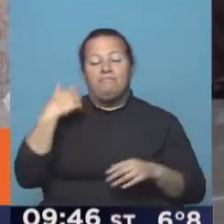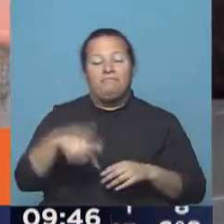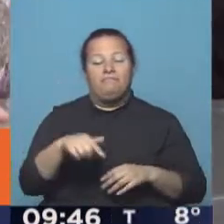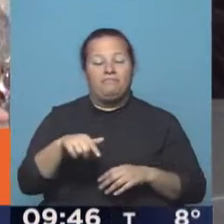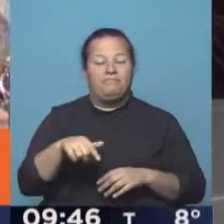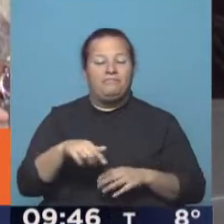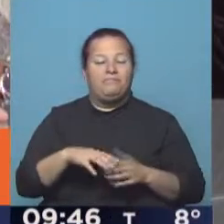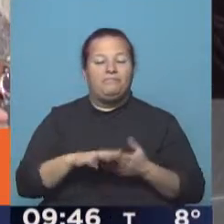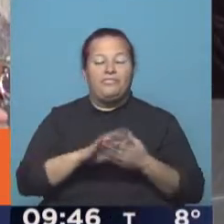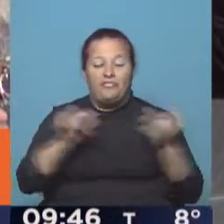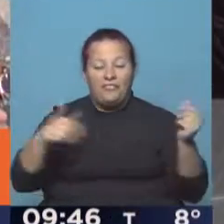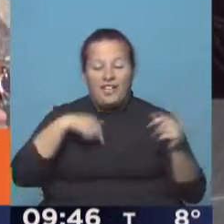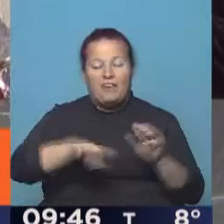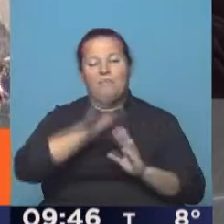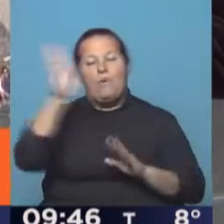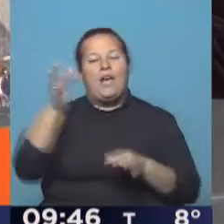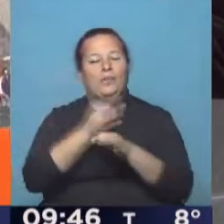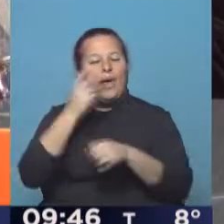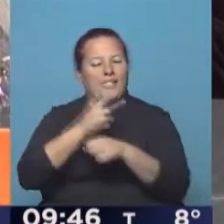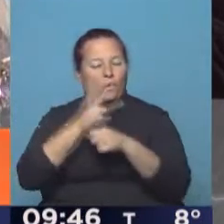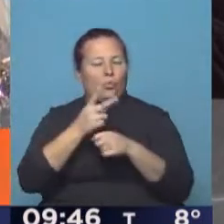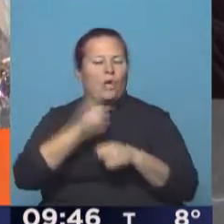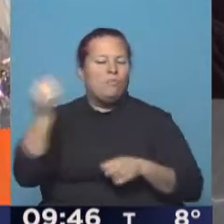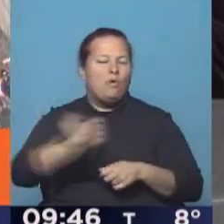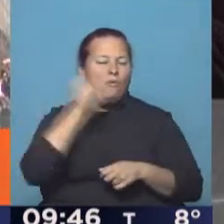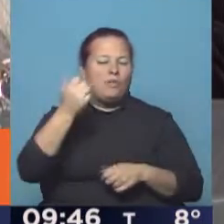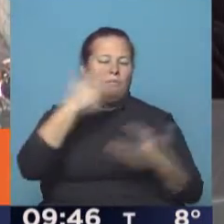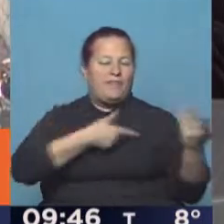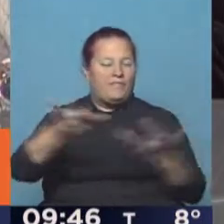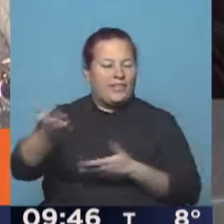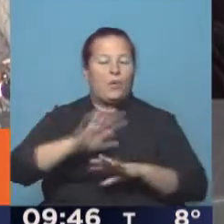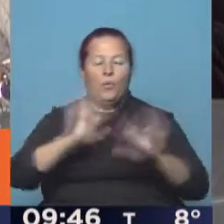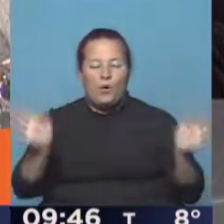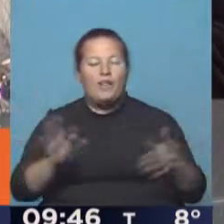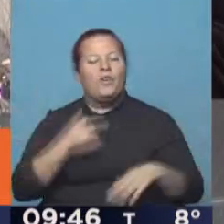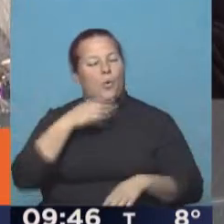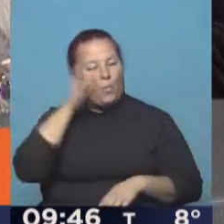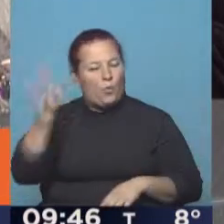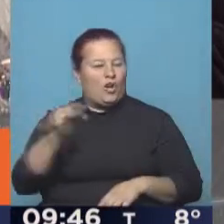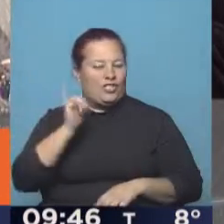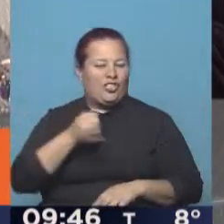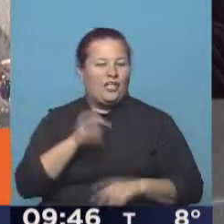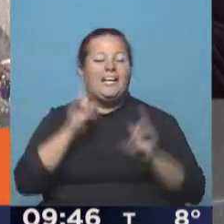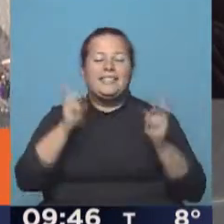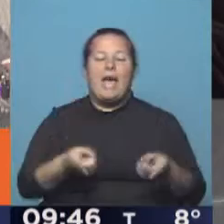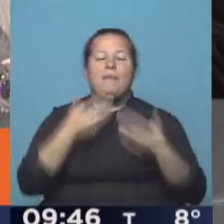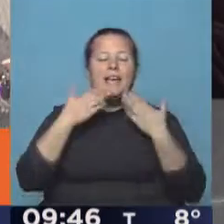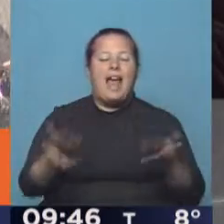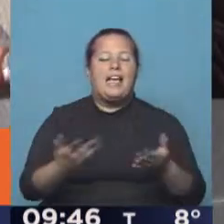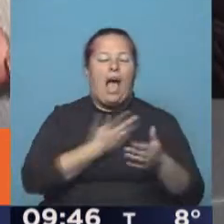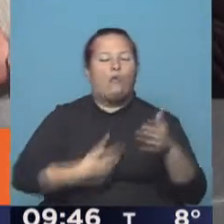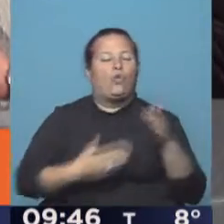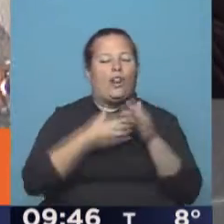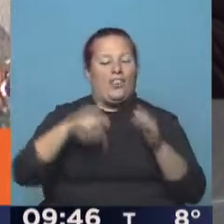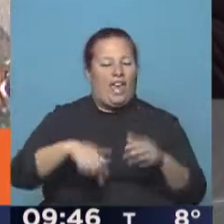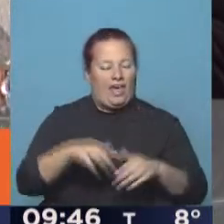acá me voy a una escuela secundaria muy importante que me han invitado, así que Voy a ir sin duda. También agradecer a las autoridades,